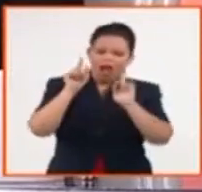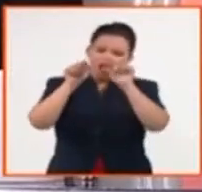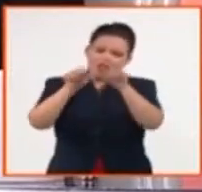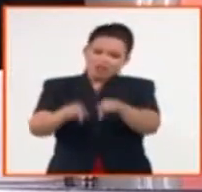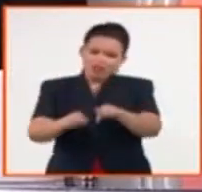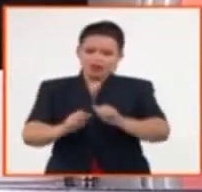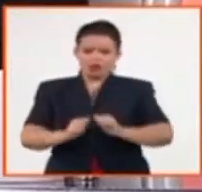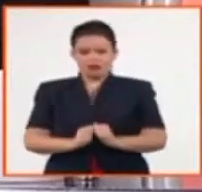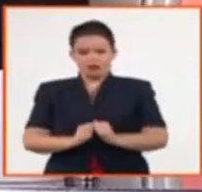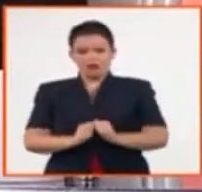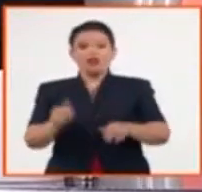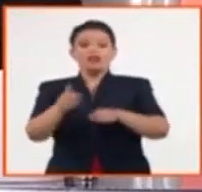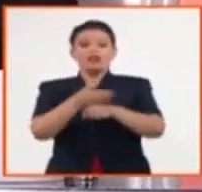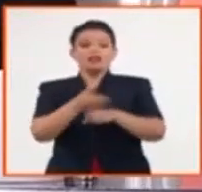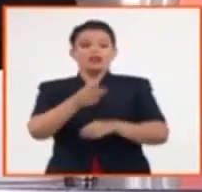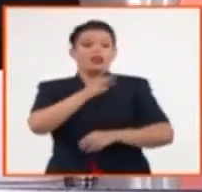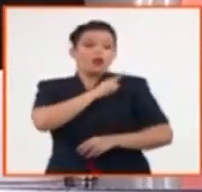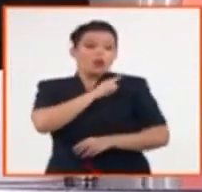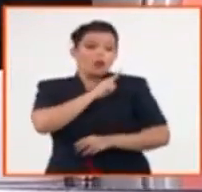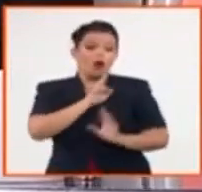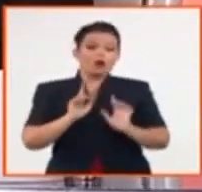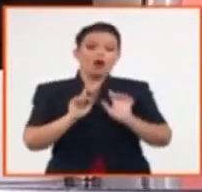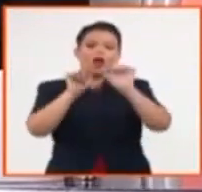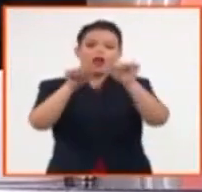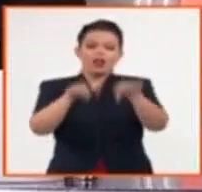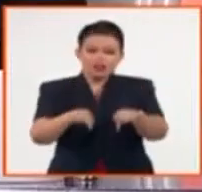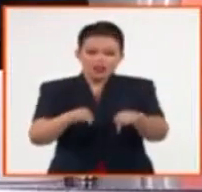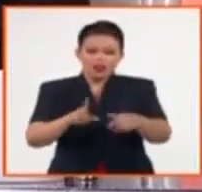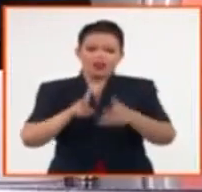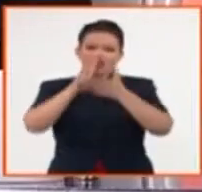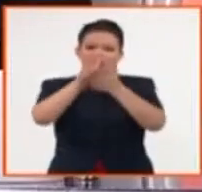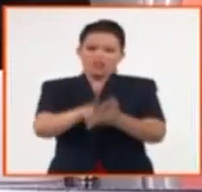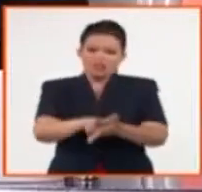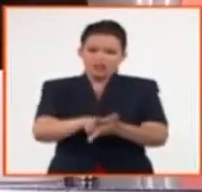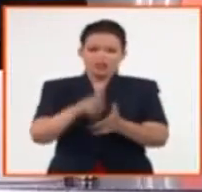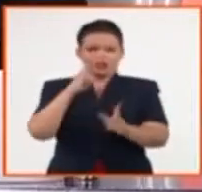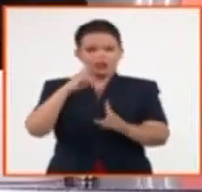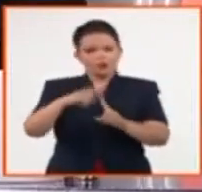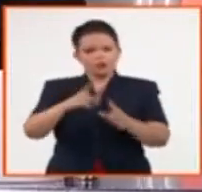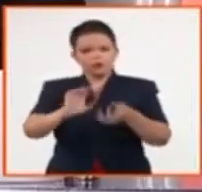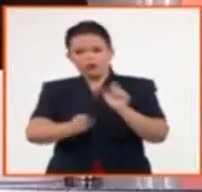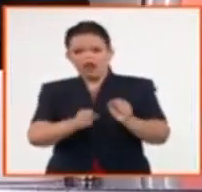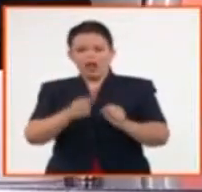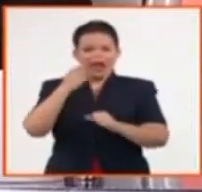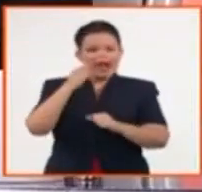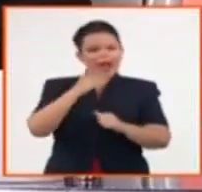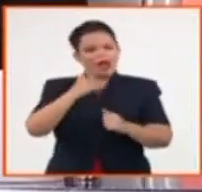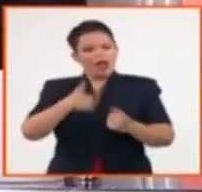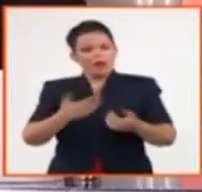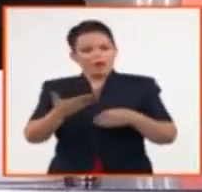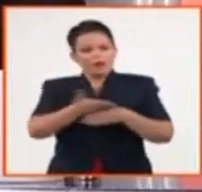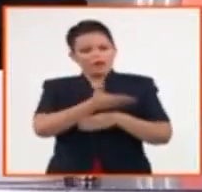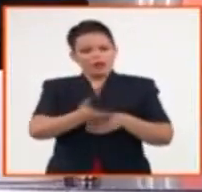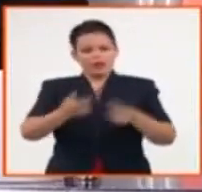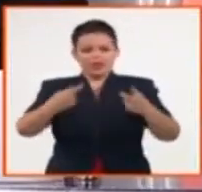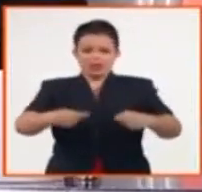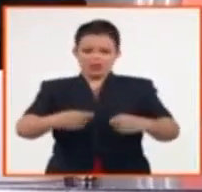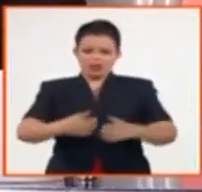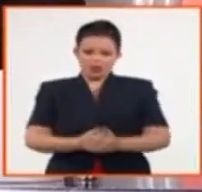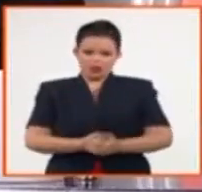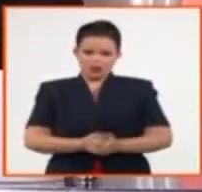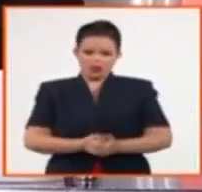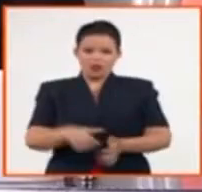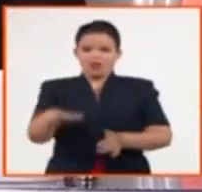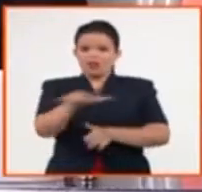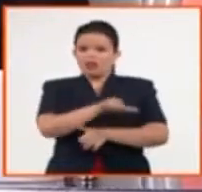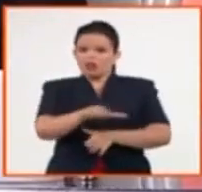hemos designado a todos los niveles, hasta el nivel de vacunatorio, para adoptar decisiones oportunas, y el seguimiento diario a las preocupaciones, estado de opiniones de